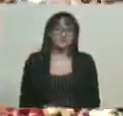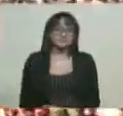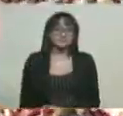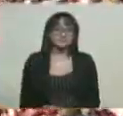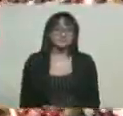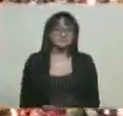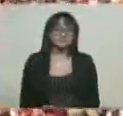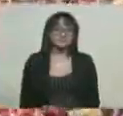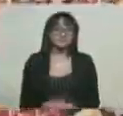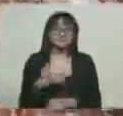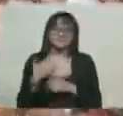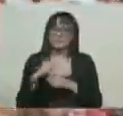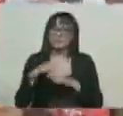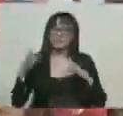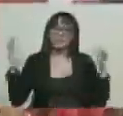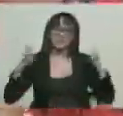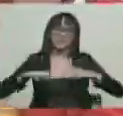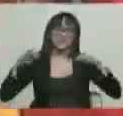Llueva,